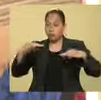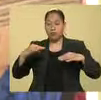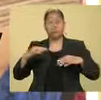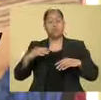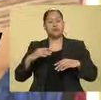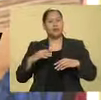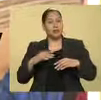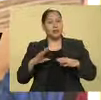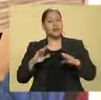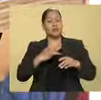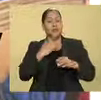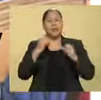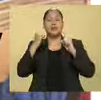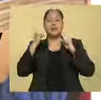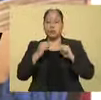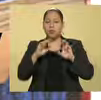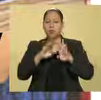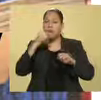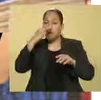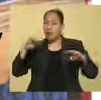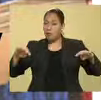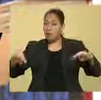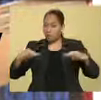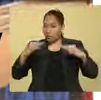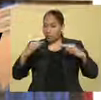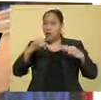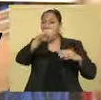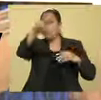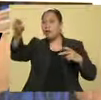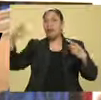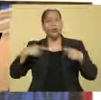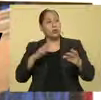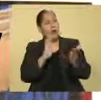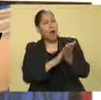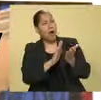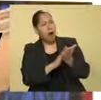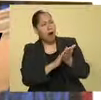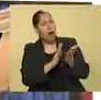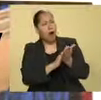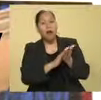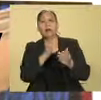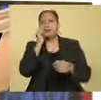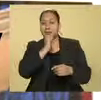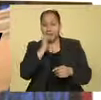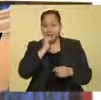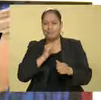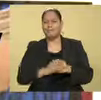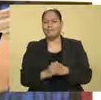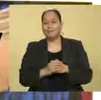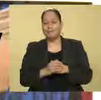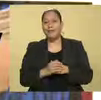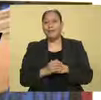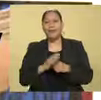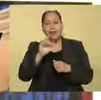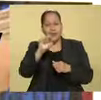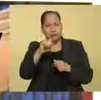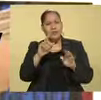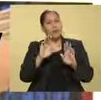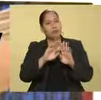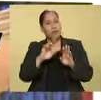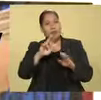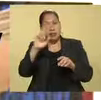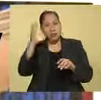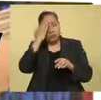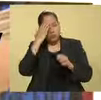obligatoriamente, para que exista la vanidad, debe haber el reconocimiento de terceras otros. Personas. Obligatoriamente. Ahora, ese reconocimiento